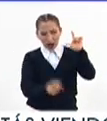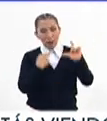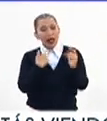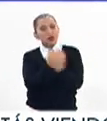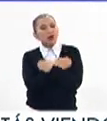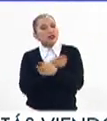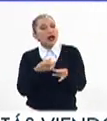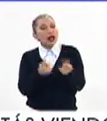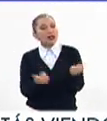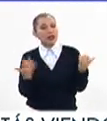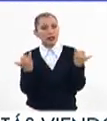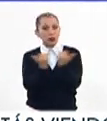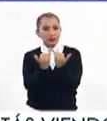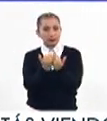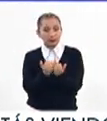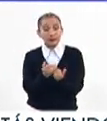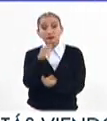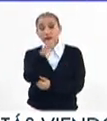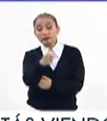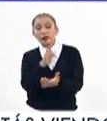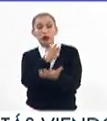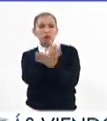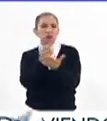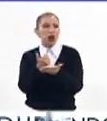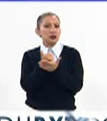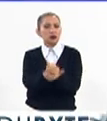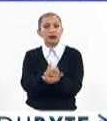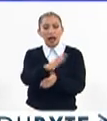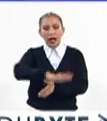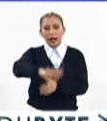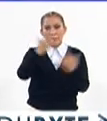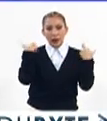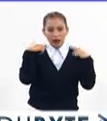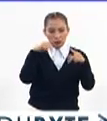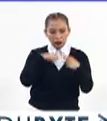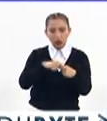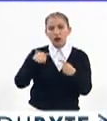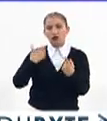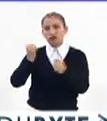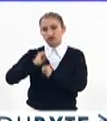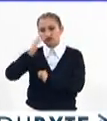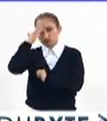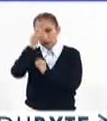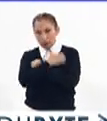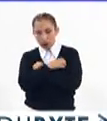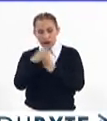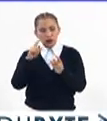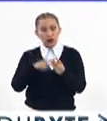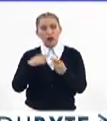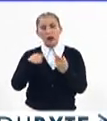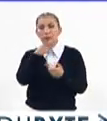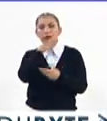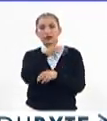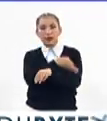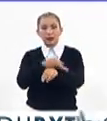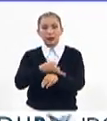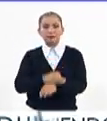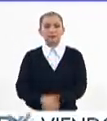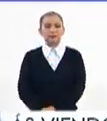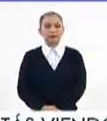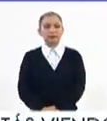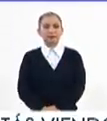Educación de Calidad con Equidad, en la que participaron el sector magisterial, las autoridades educativas y los padres de